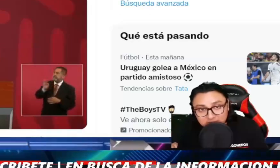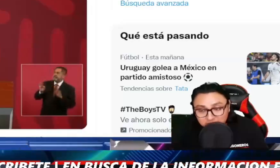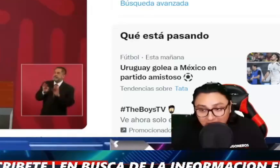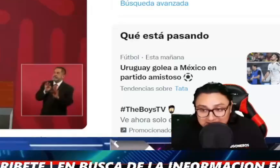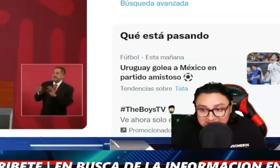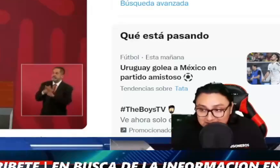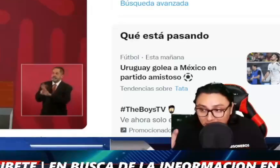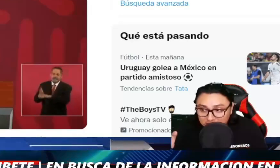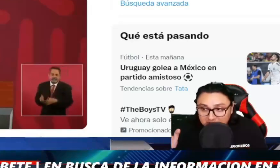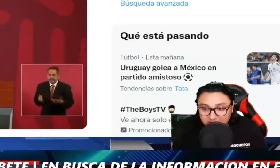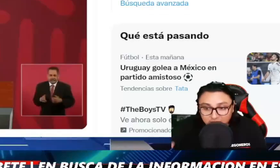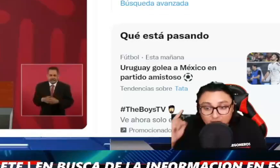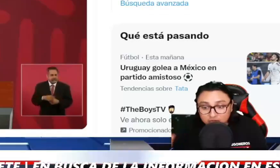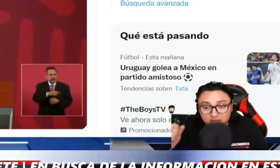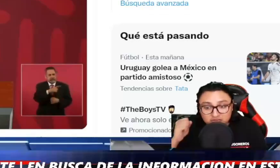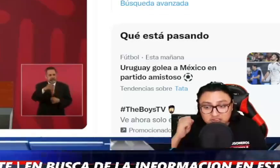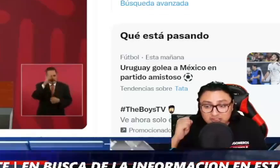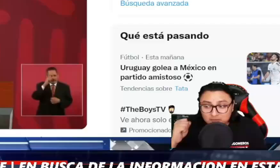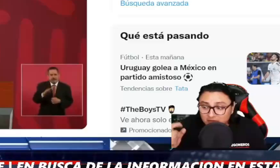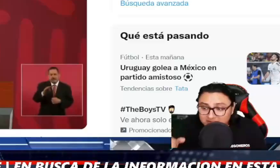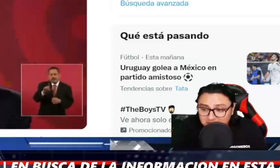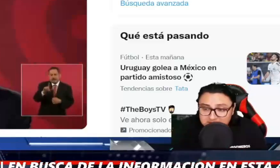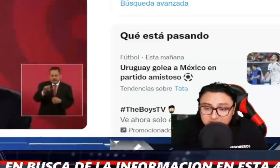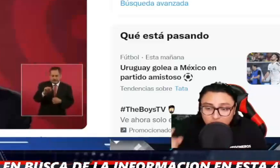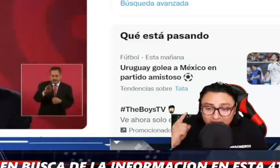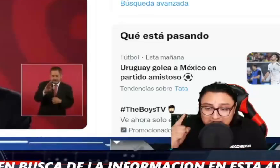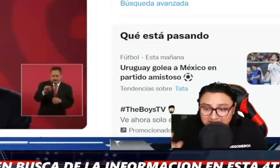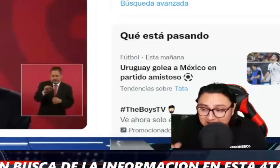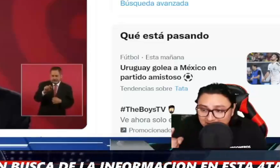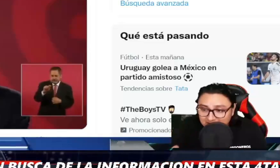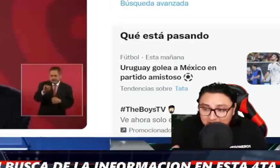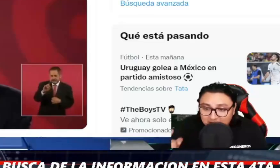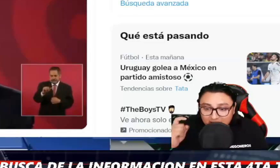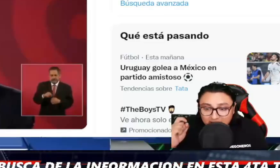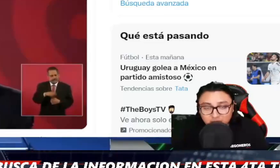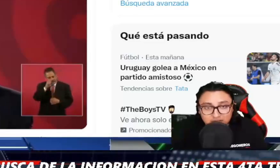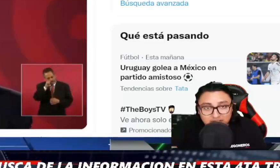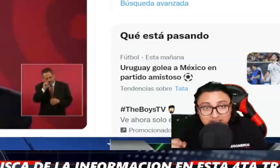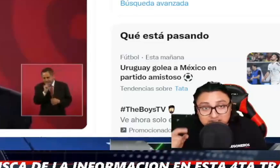presidente lo dijo, así los cayó. Nos vemos en un siguiente video, que sigan pasando un excelente día